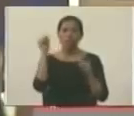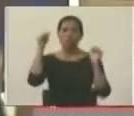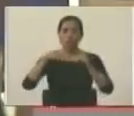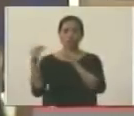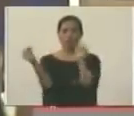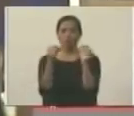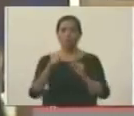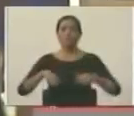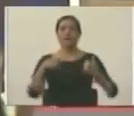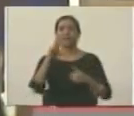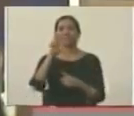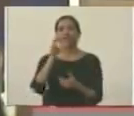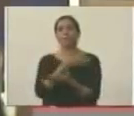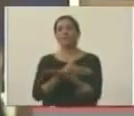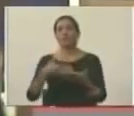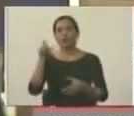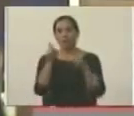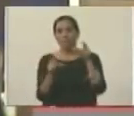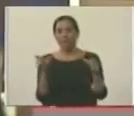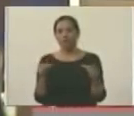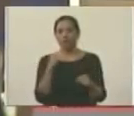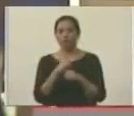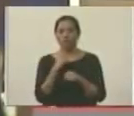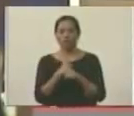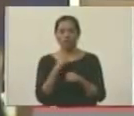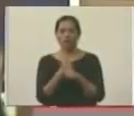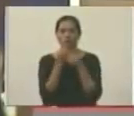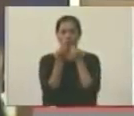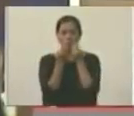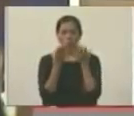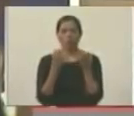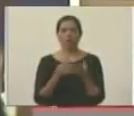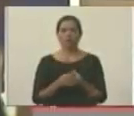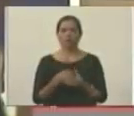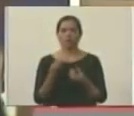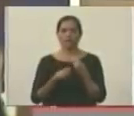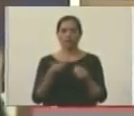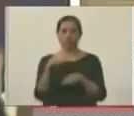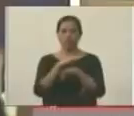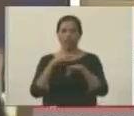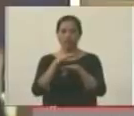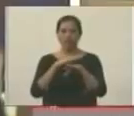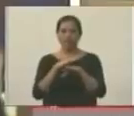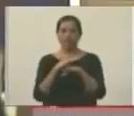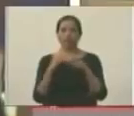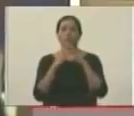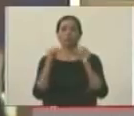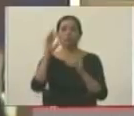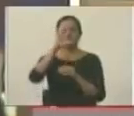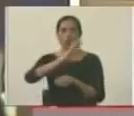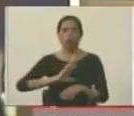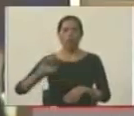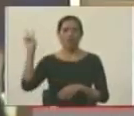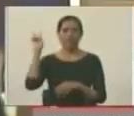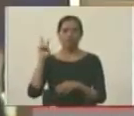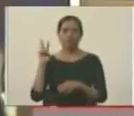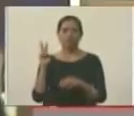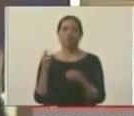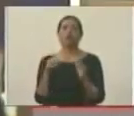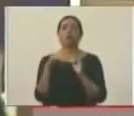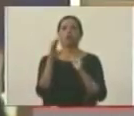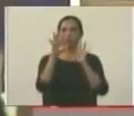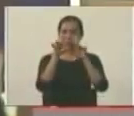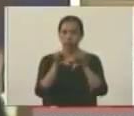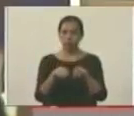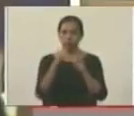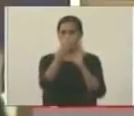de 3 millones de personas en un trabajo extraordinario que hizo el ministro Menéndez por toda Venezuela, un documento para el